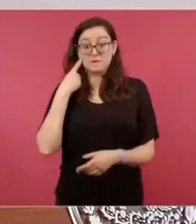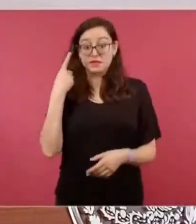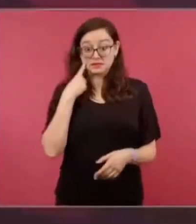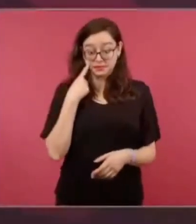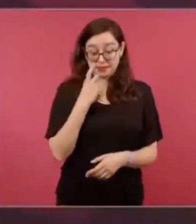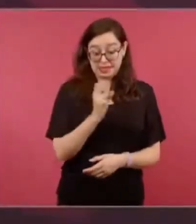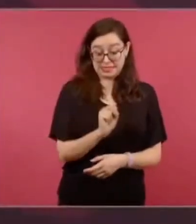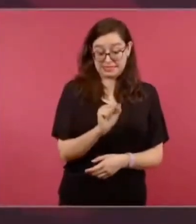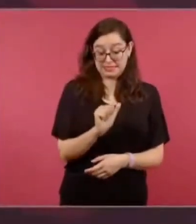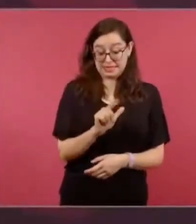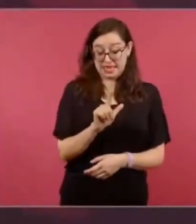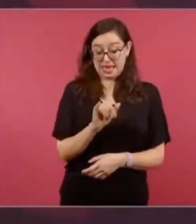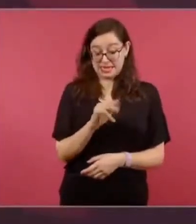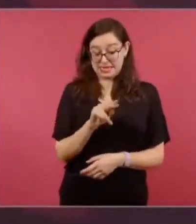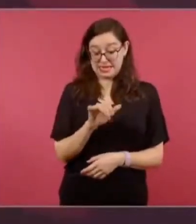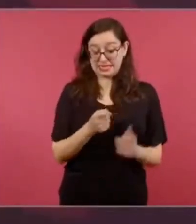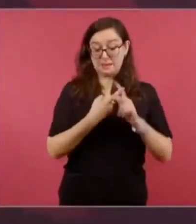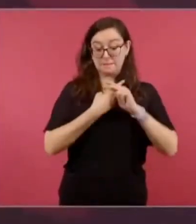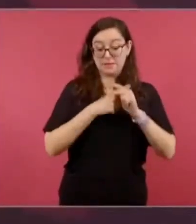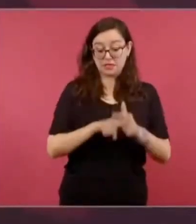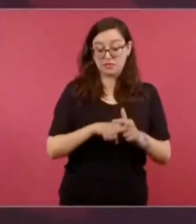en 88,